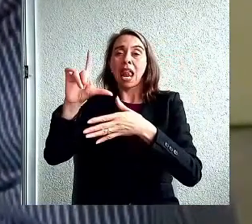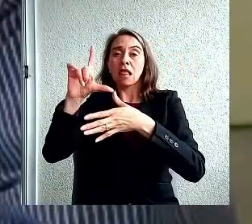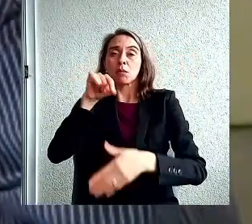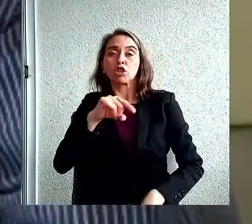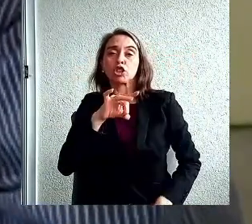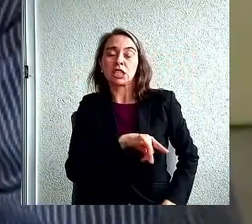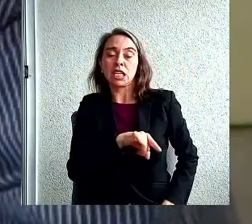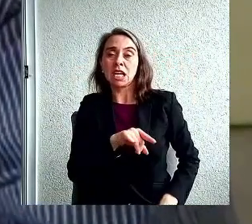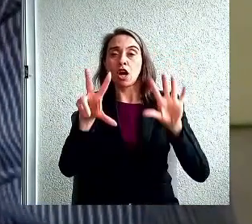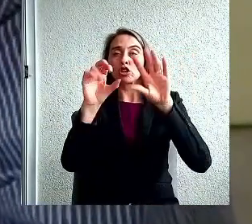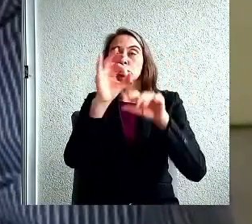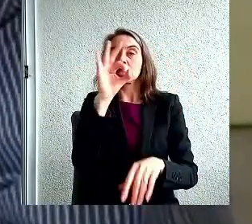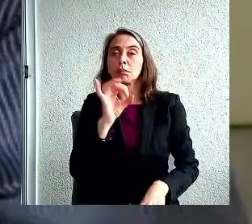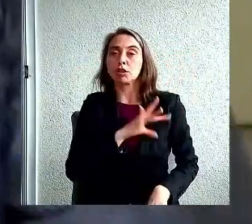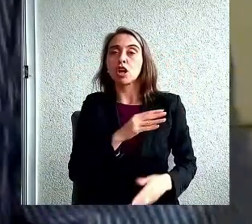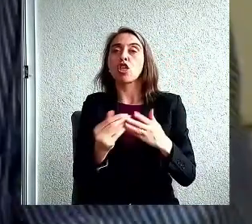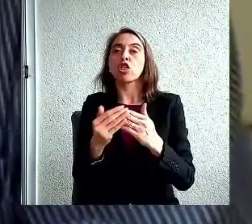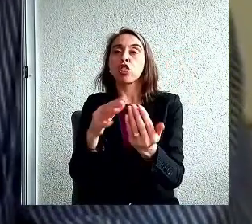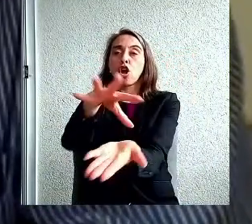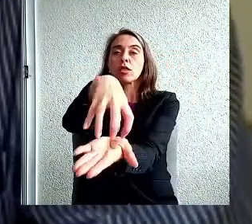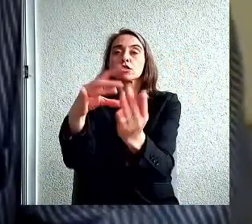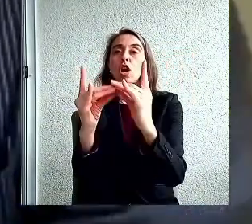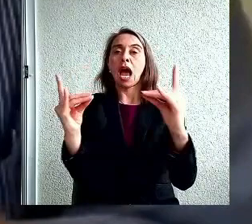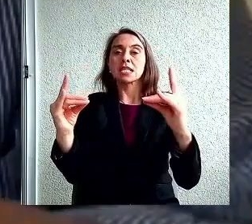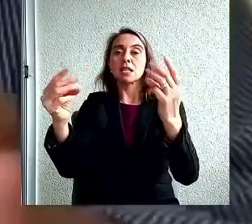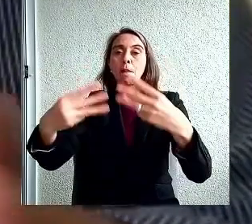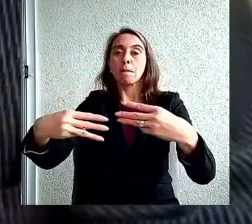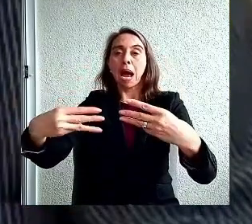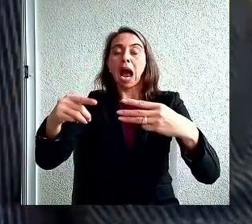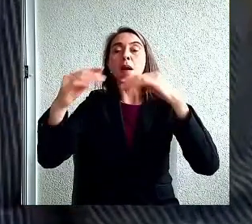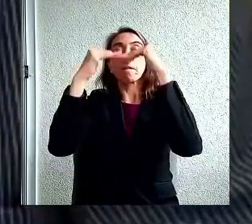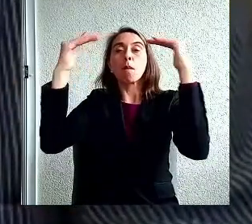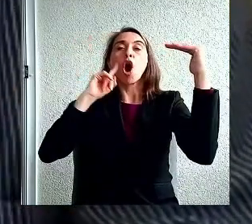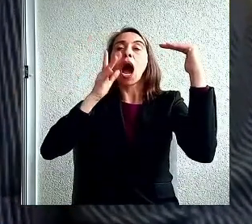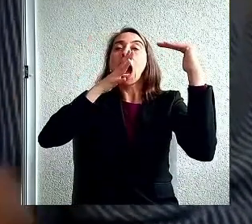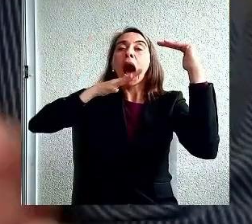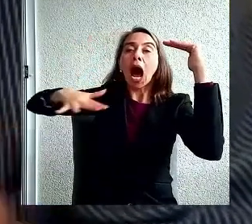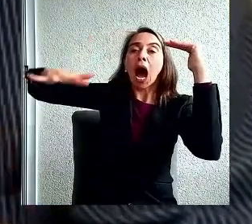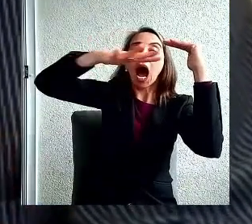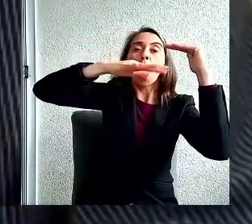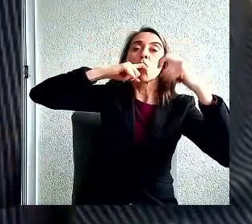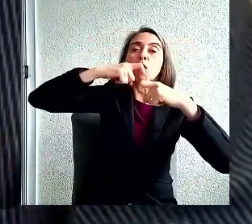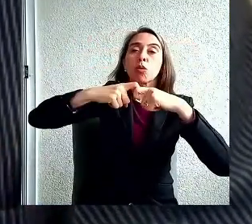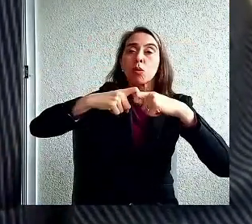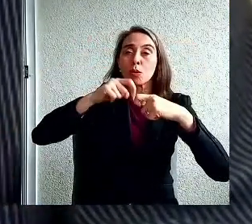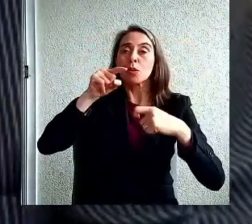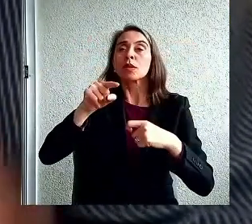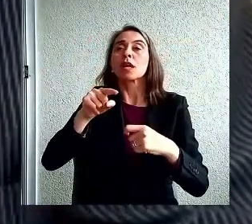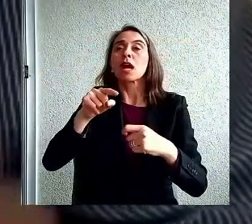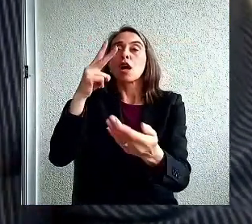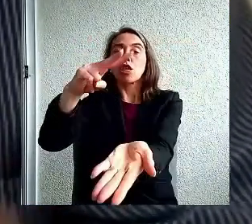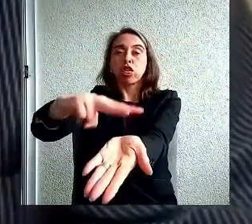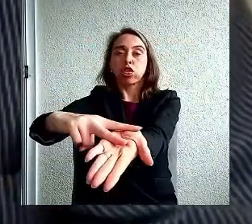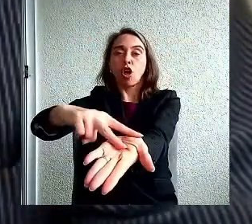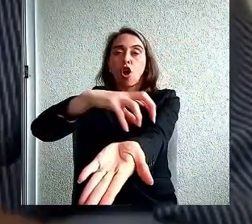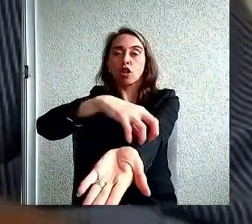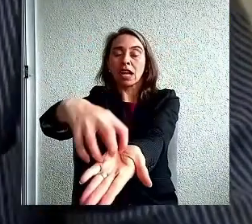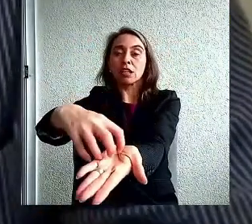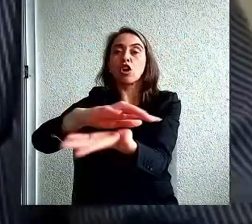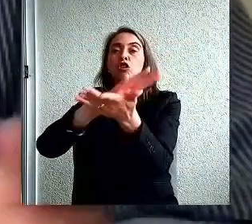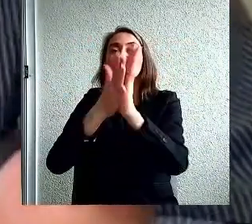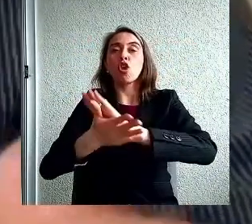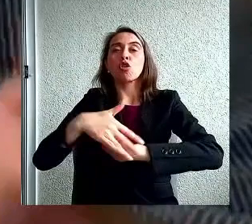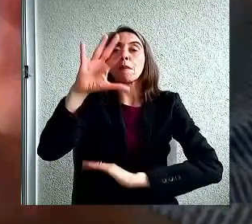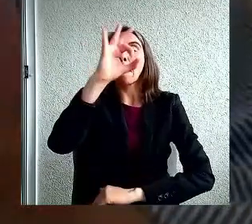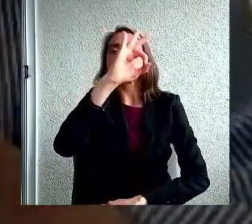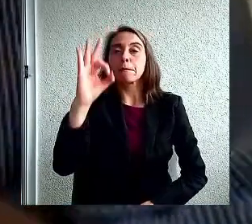que tienen prácticamente todo. Pero son las regiones justamente donde no vive la mayor cantidad de la gente, ni donde no